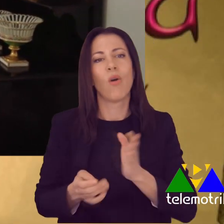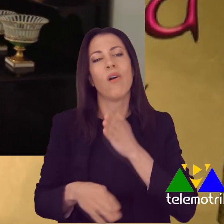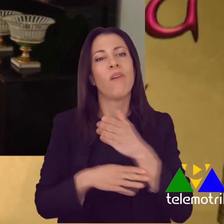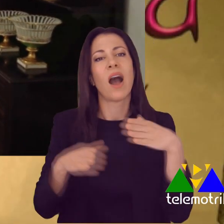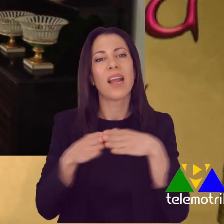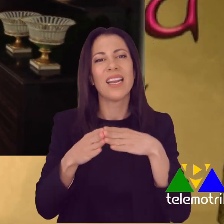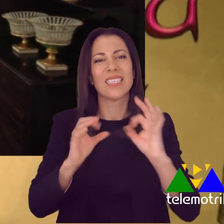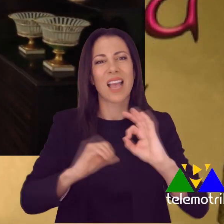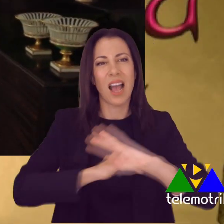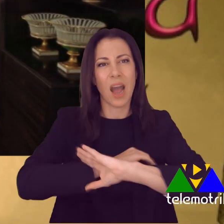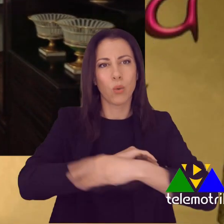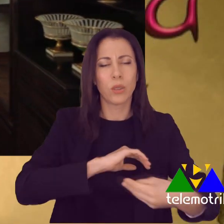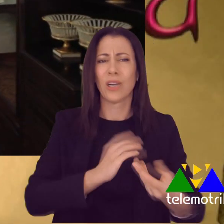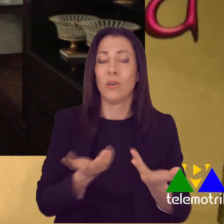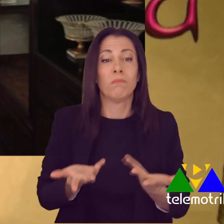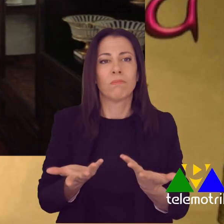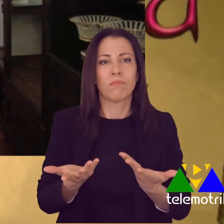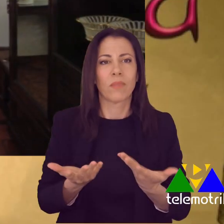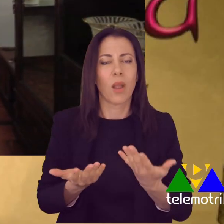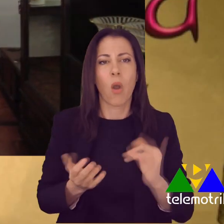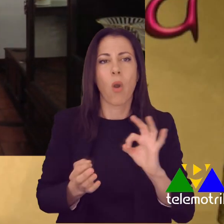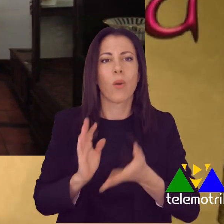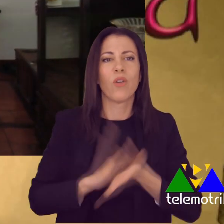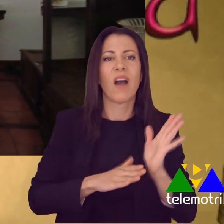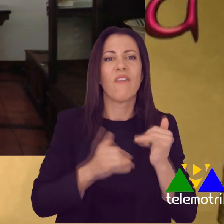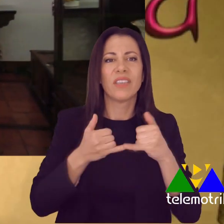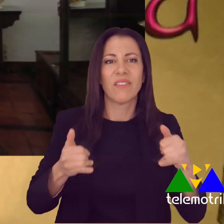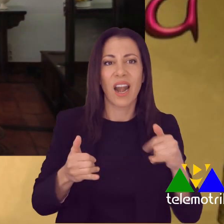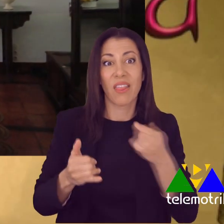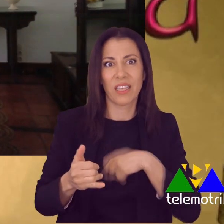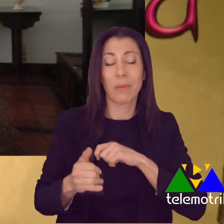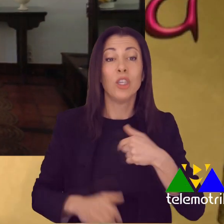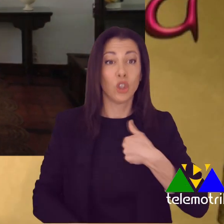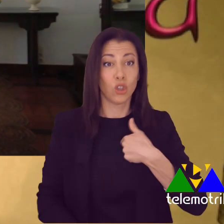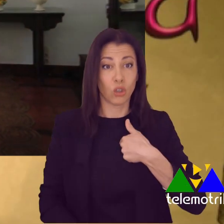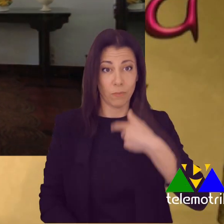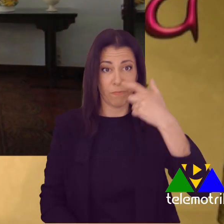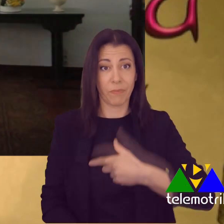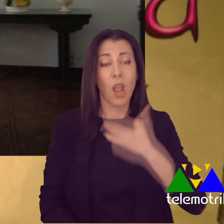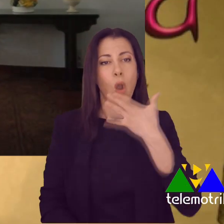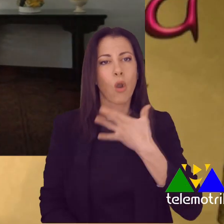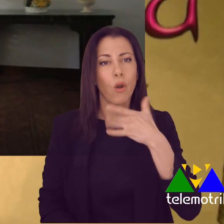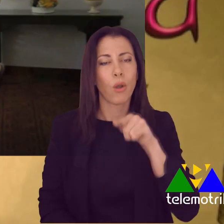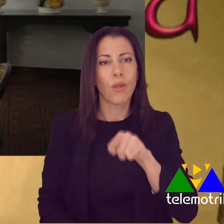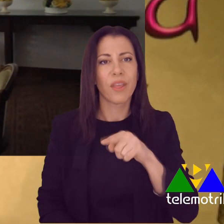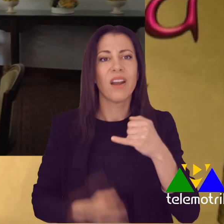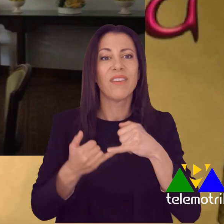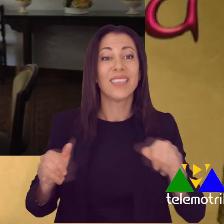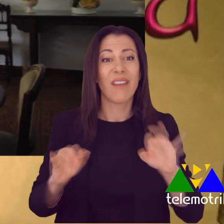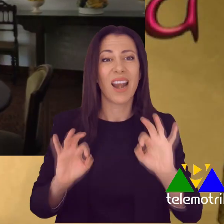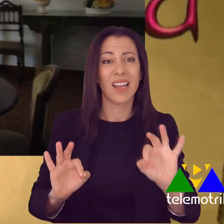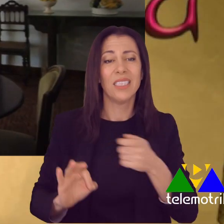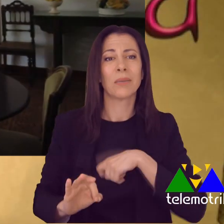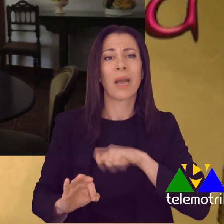de los agustinos, es decir, era muy... O cuando iban a los festivales de España, yo los conocí en los festivales de